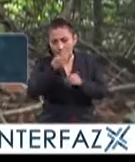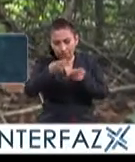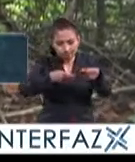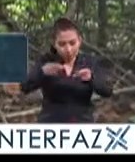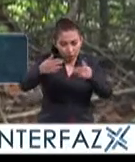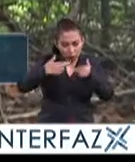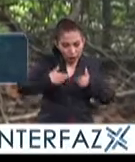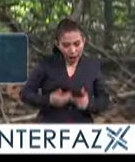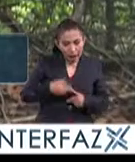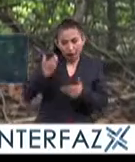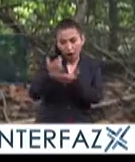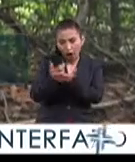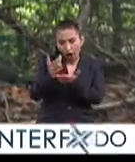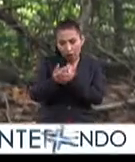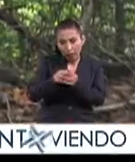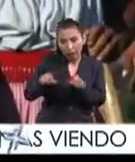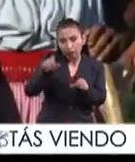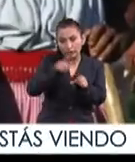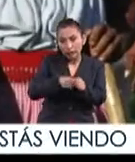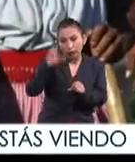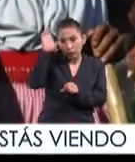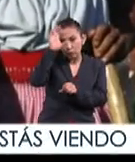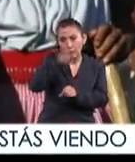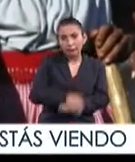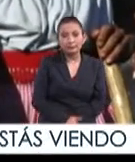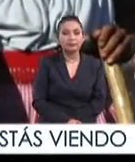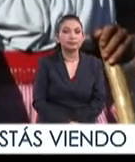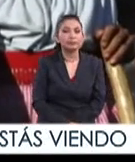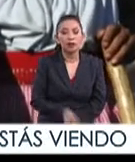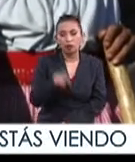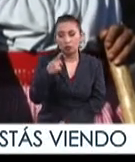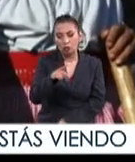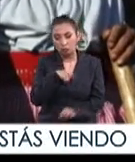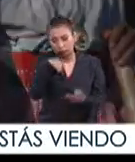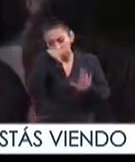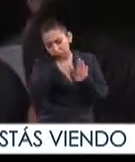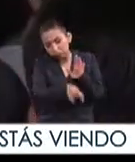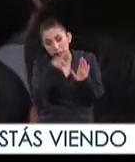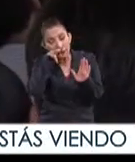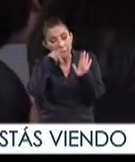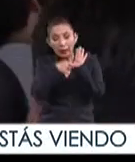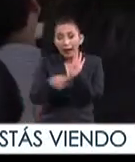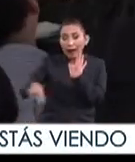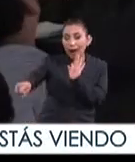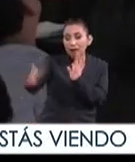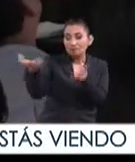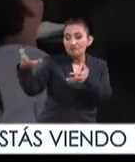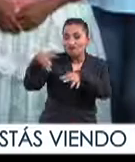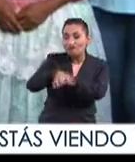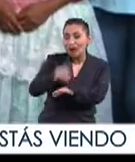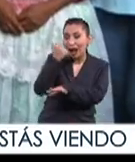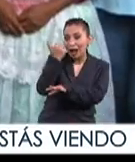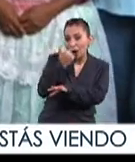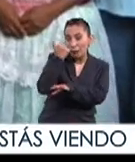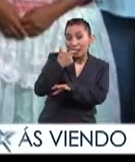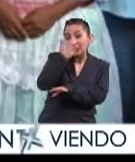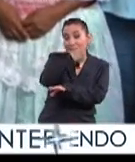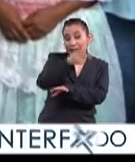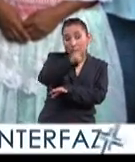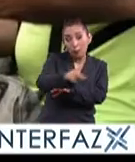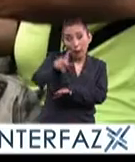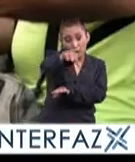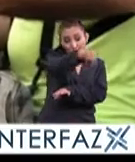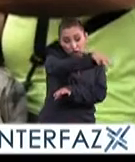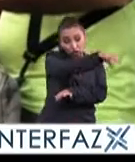desarrollo humano, económico, social y cultural. Su espíritu se ve reflejado en la integración de estudiantes de los 7